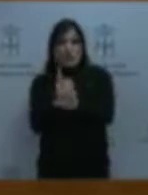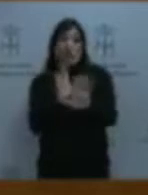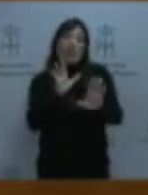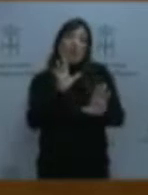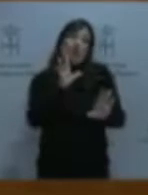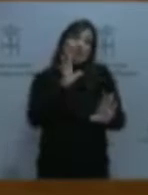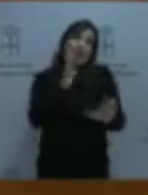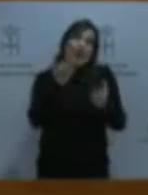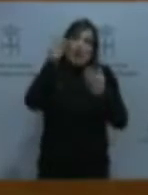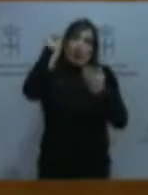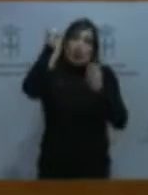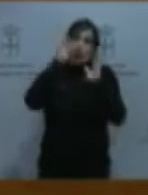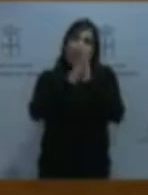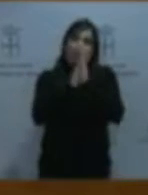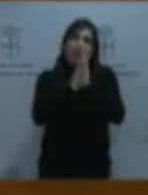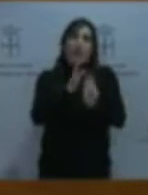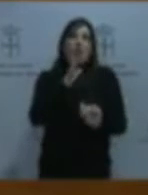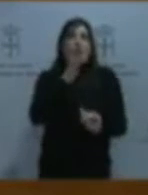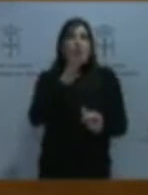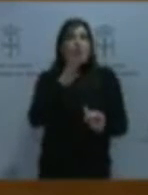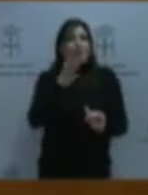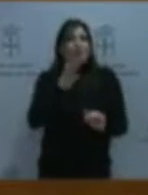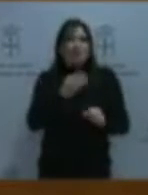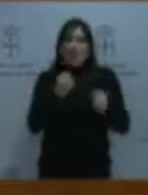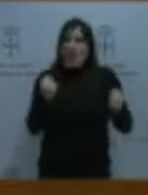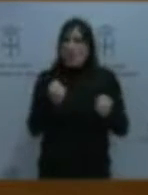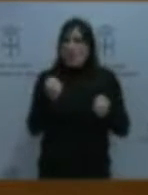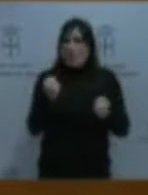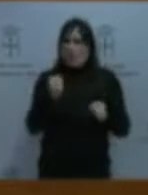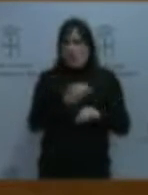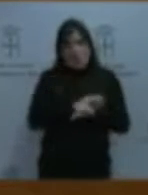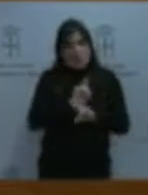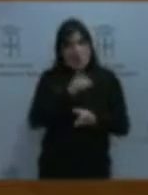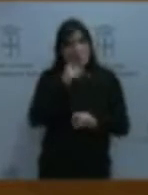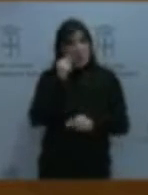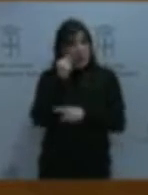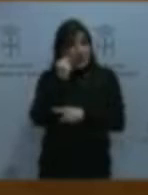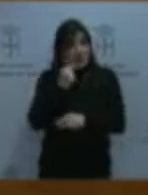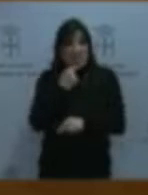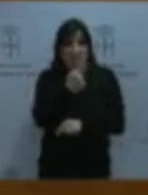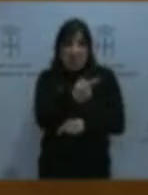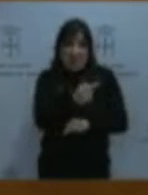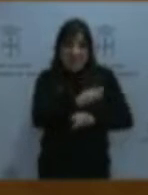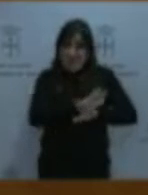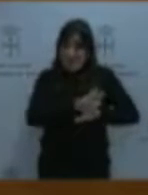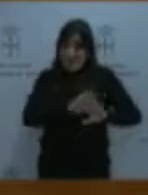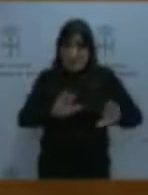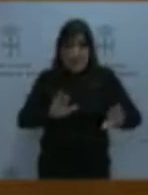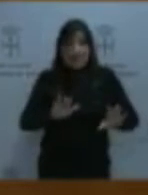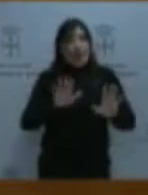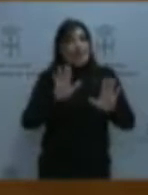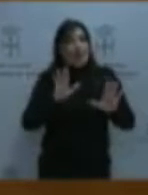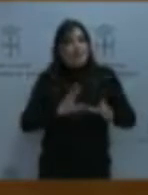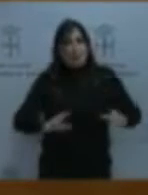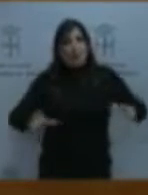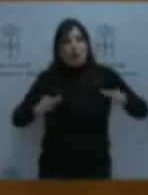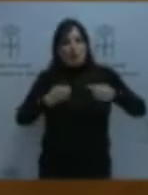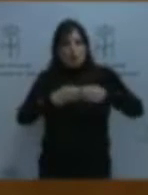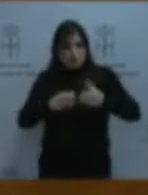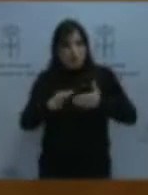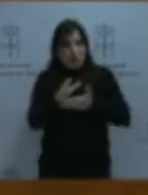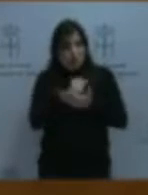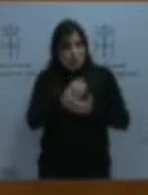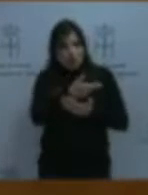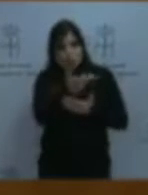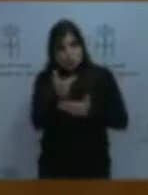dignó a decir nada en público de la asociación, sino por la acción conjunta y coordinada del resto de grupos, ya no tenemos a uno de